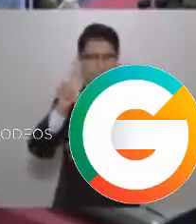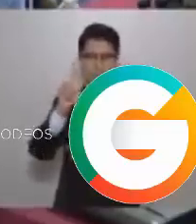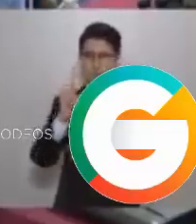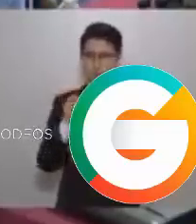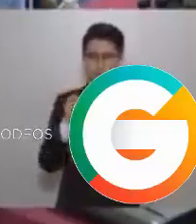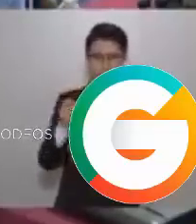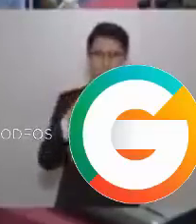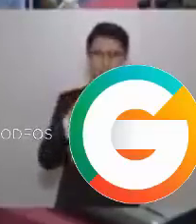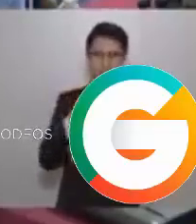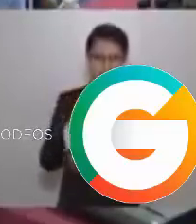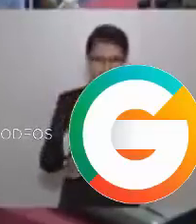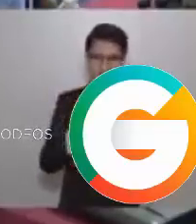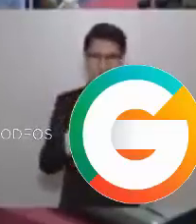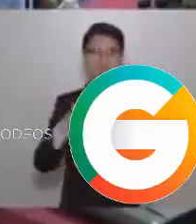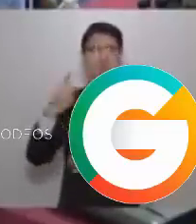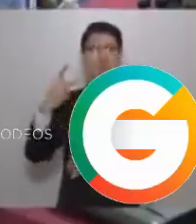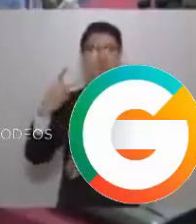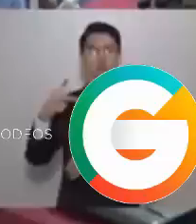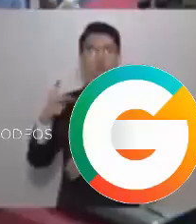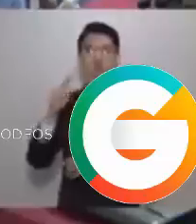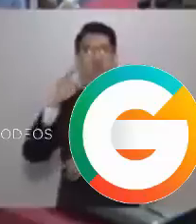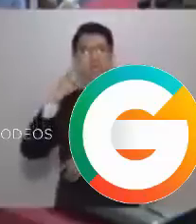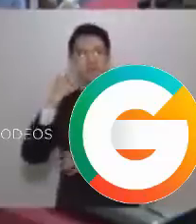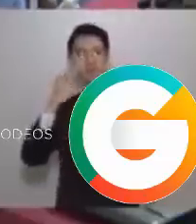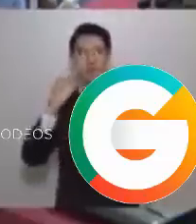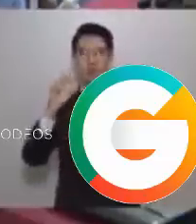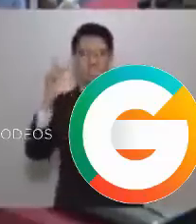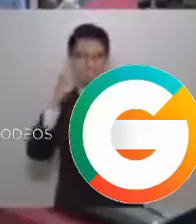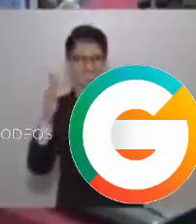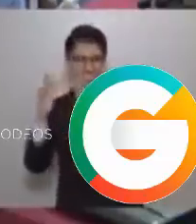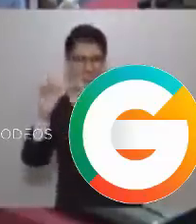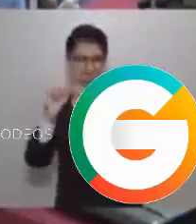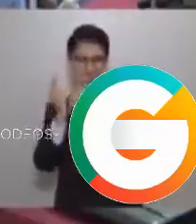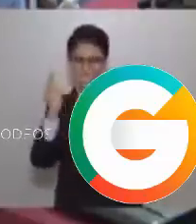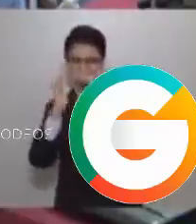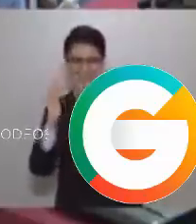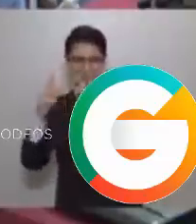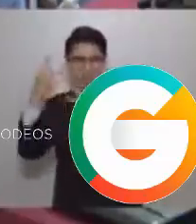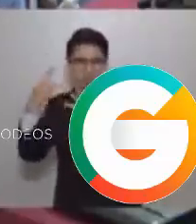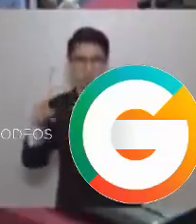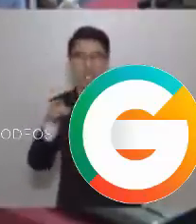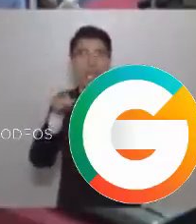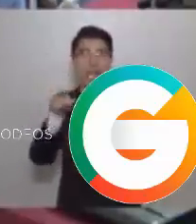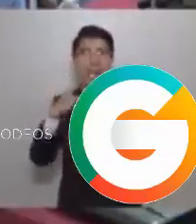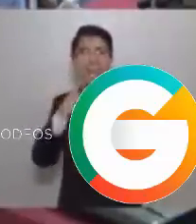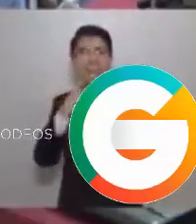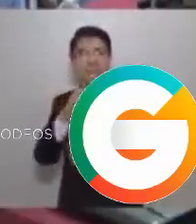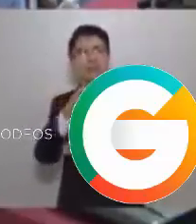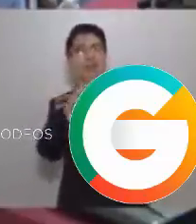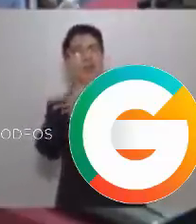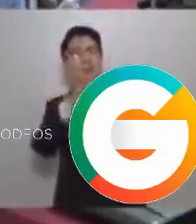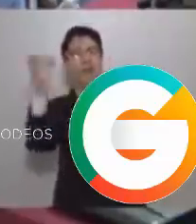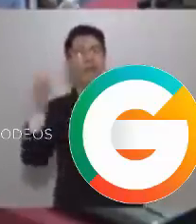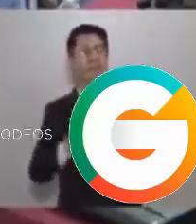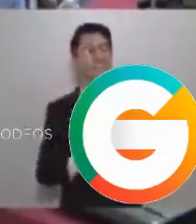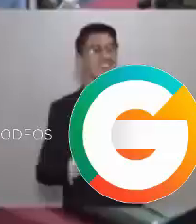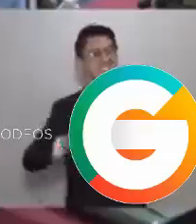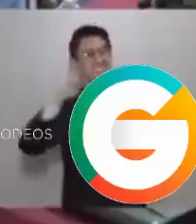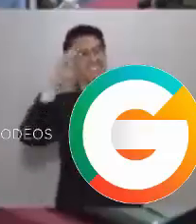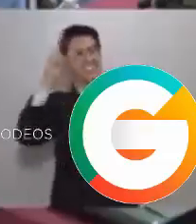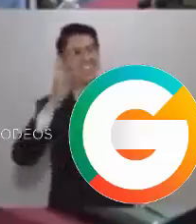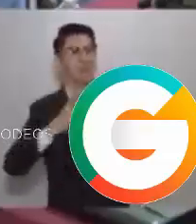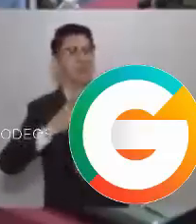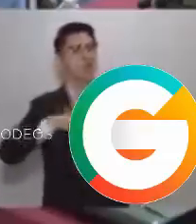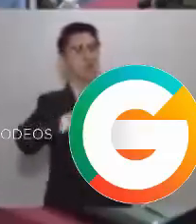sede allá. De hecho, tiene autorización del Ayuntamiento de Ensenada, si tienen ese dato. ¿Los grupos de inteligencia